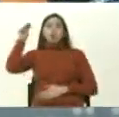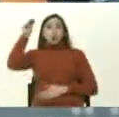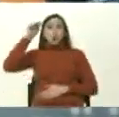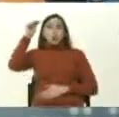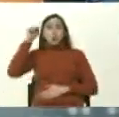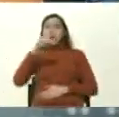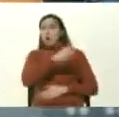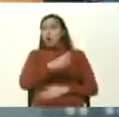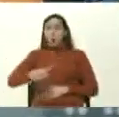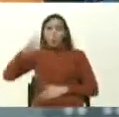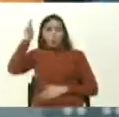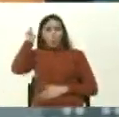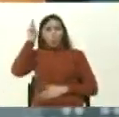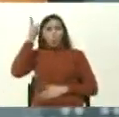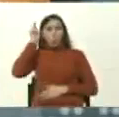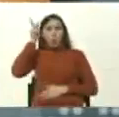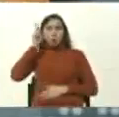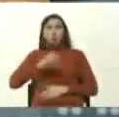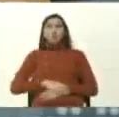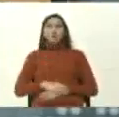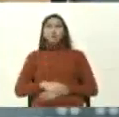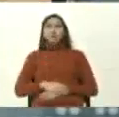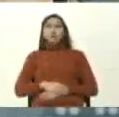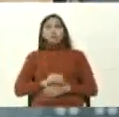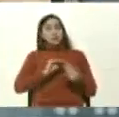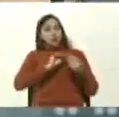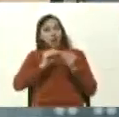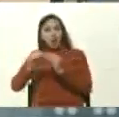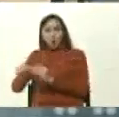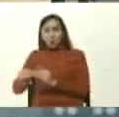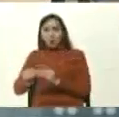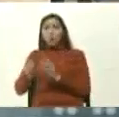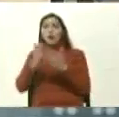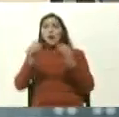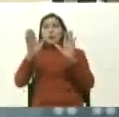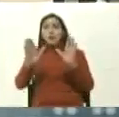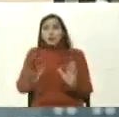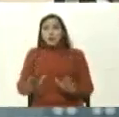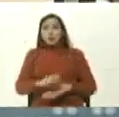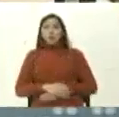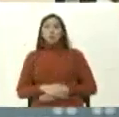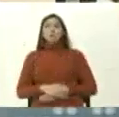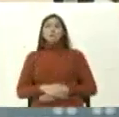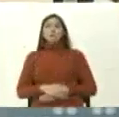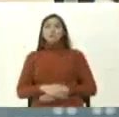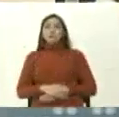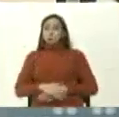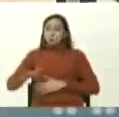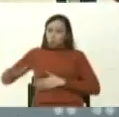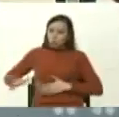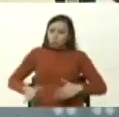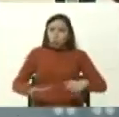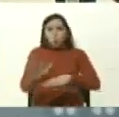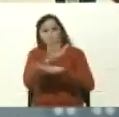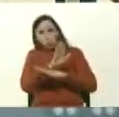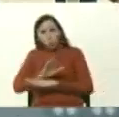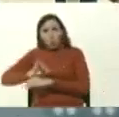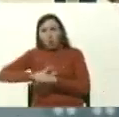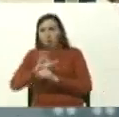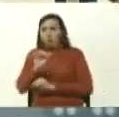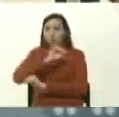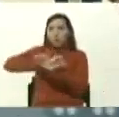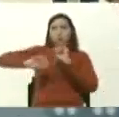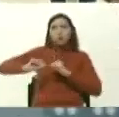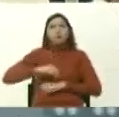maestras, los profesores, la comunidad estudiantil esté abocada por el camino de la bioseguridad. Y